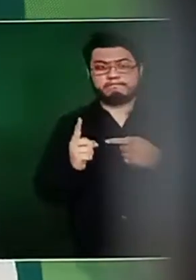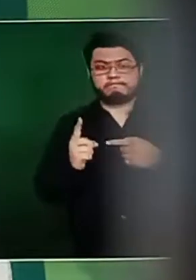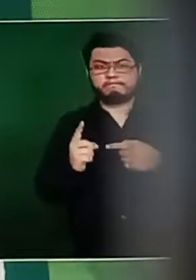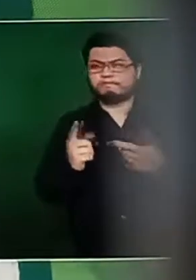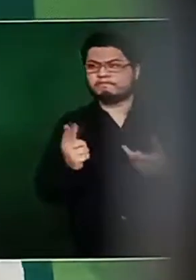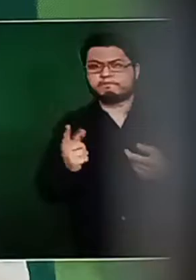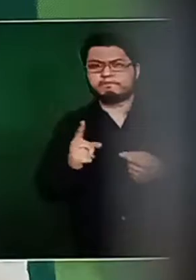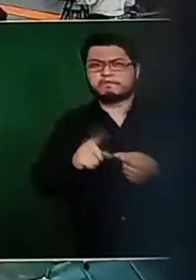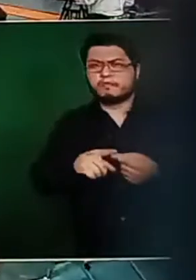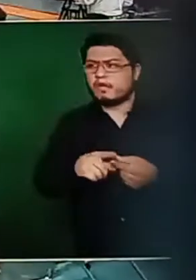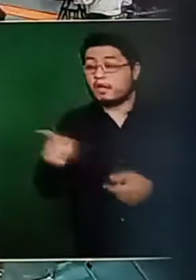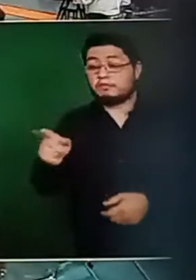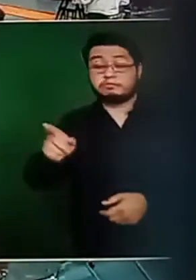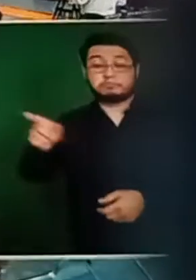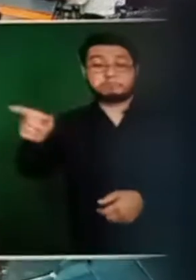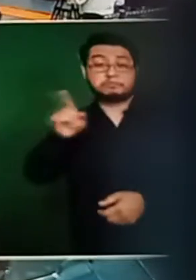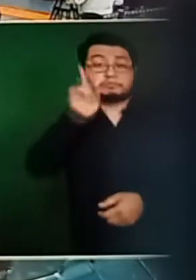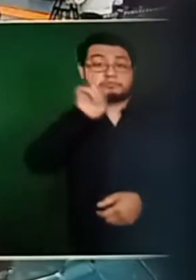unas señoras